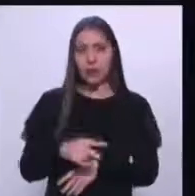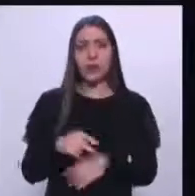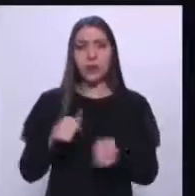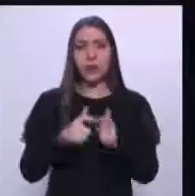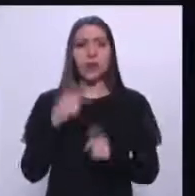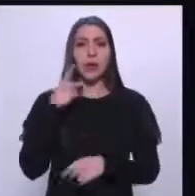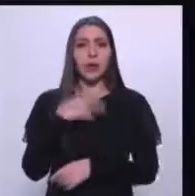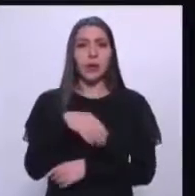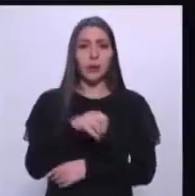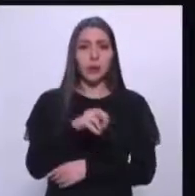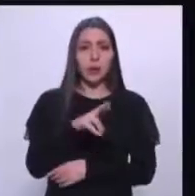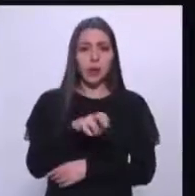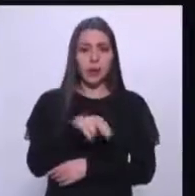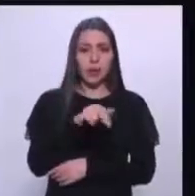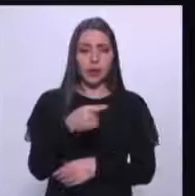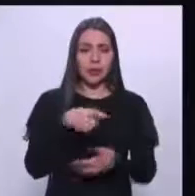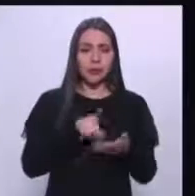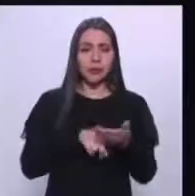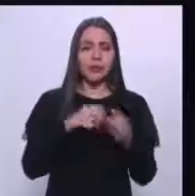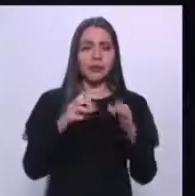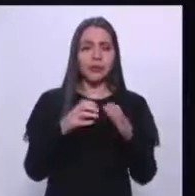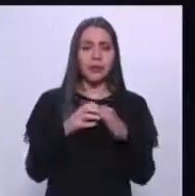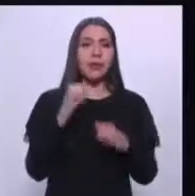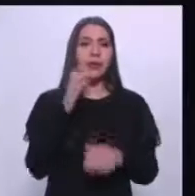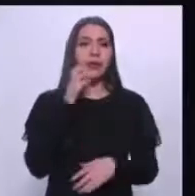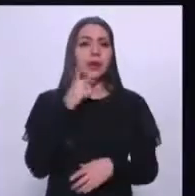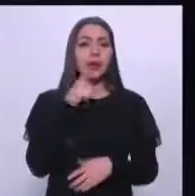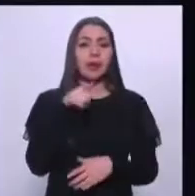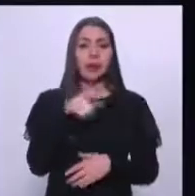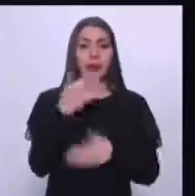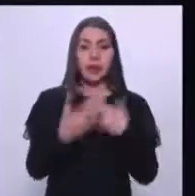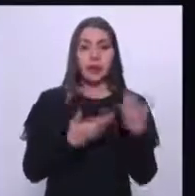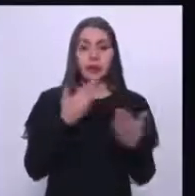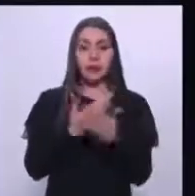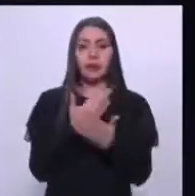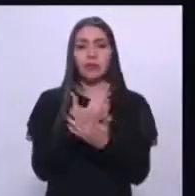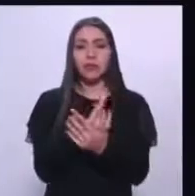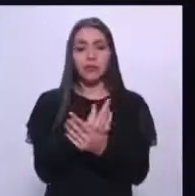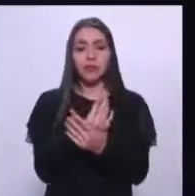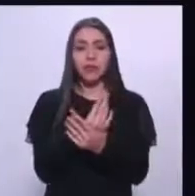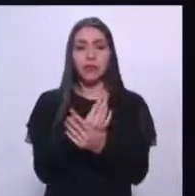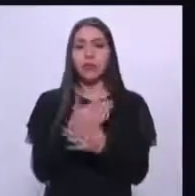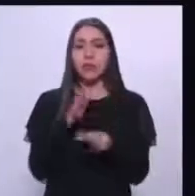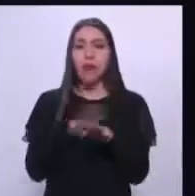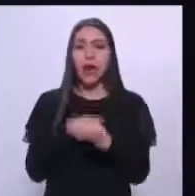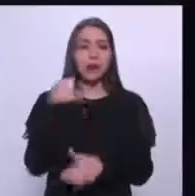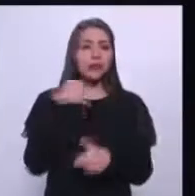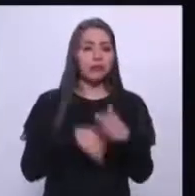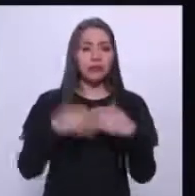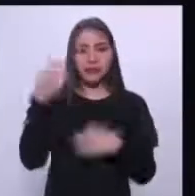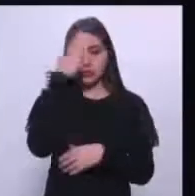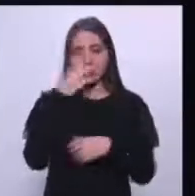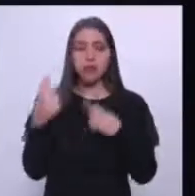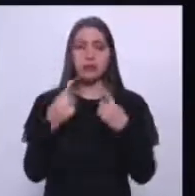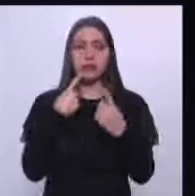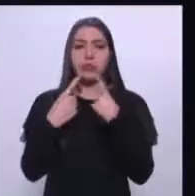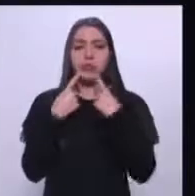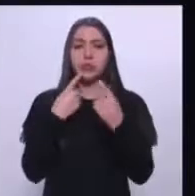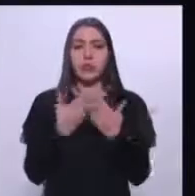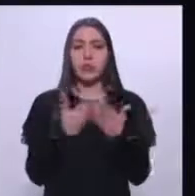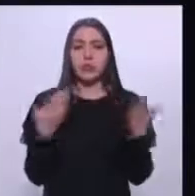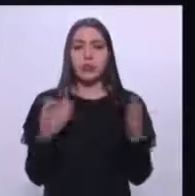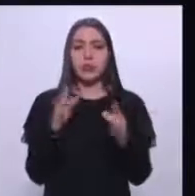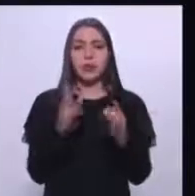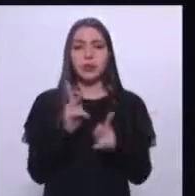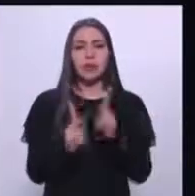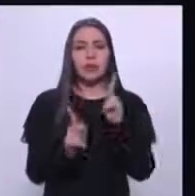Morena en la Cámara de Diputados anunció que esta iniciativa se mantendrá en espera de ser ampliamente discutida y analizada. Y bueno, justamente para hablar un